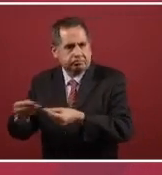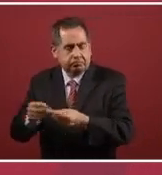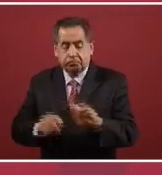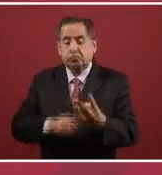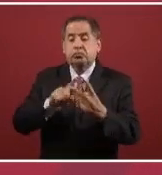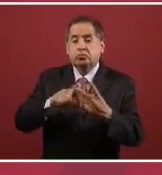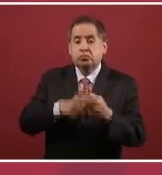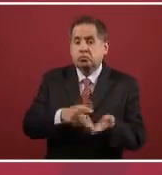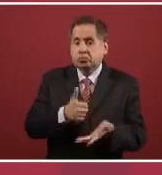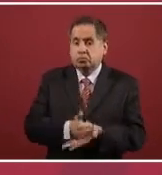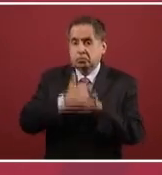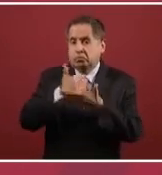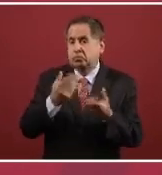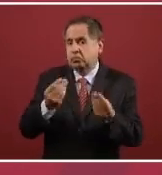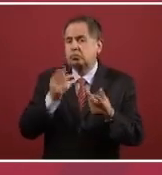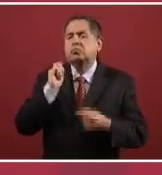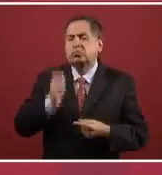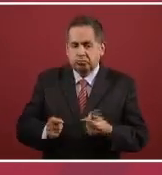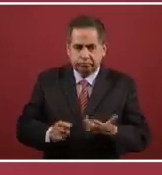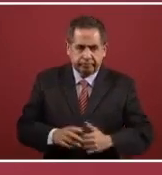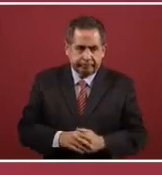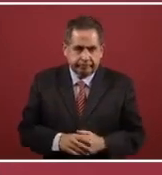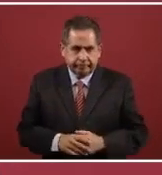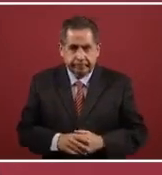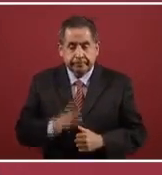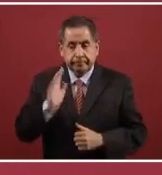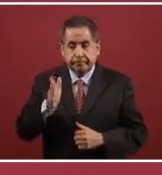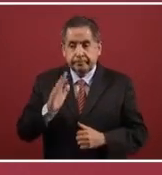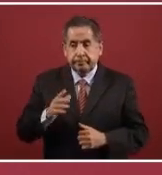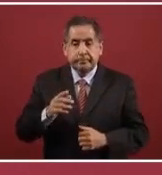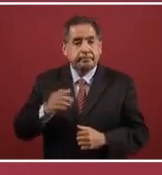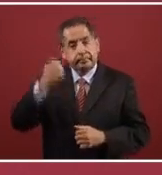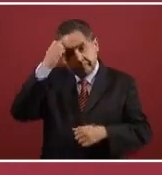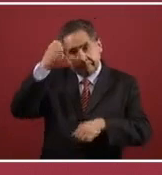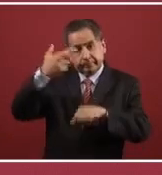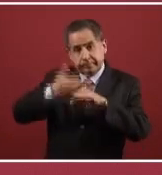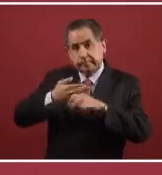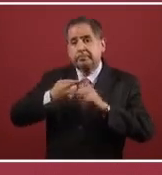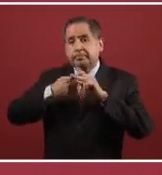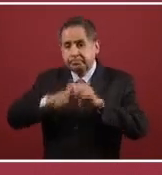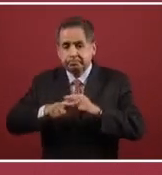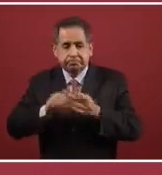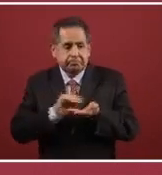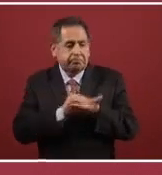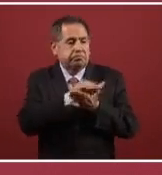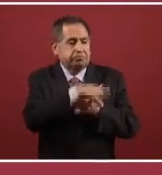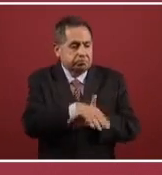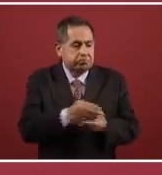ayudando es que está llegando inversión extranjera,